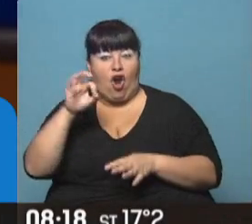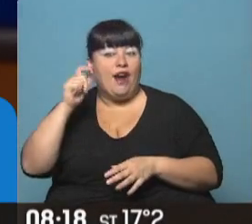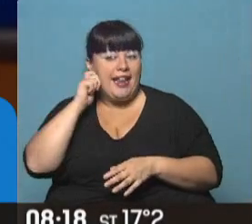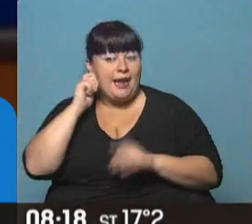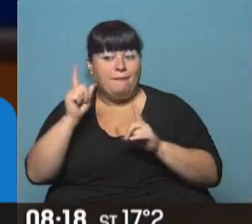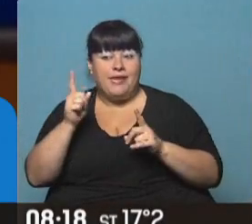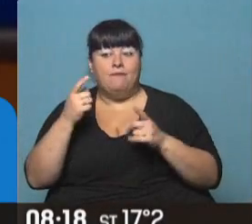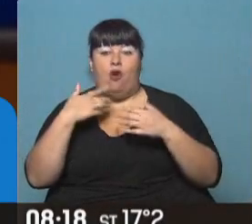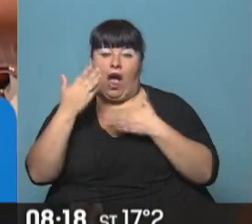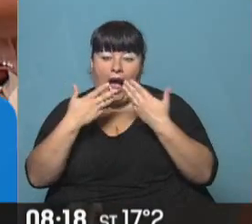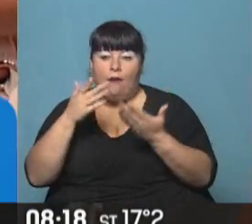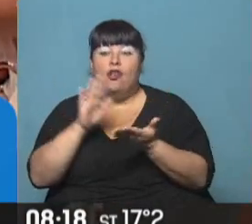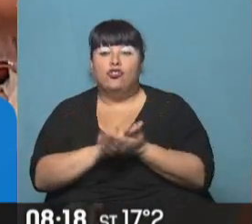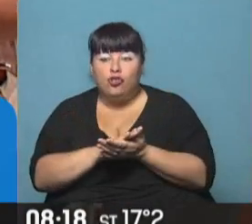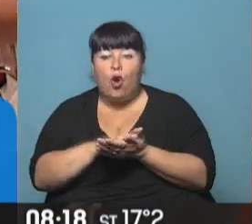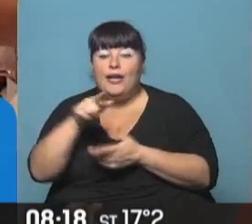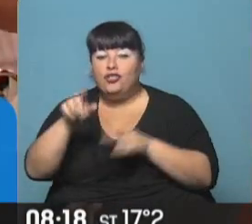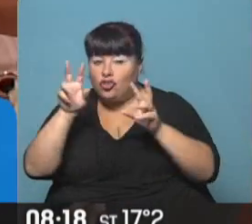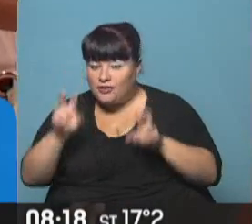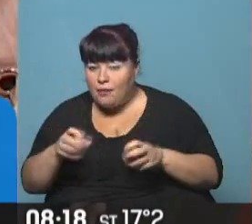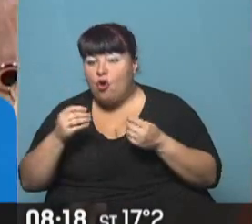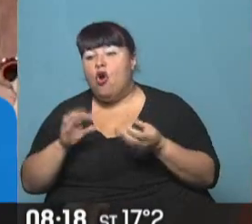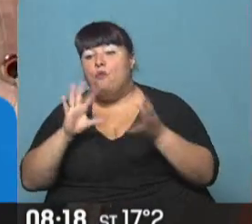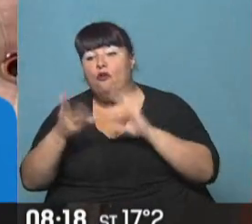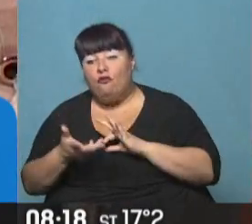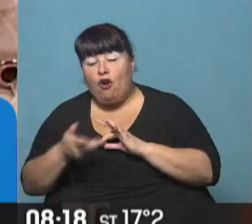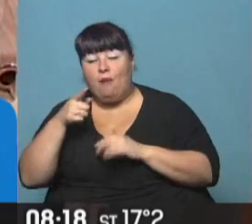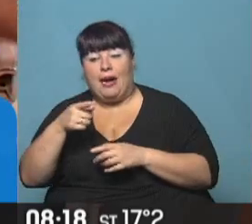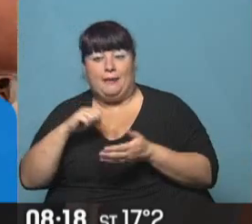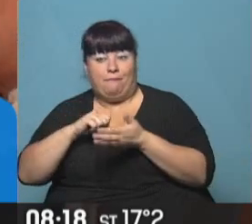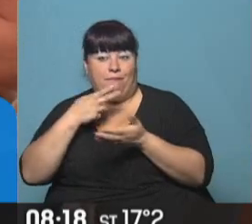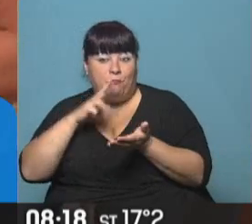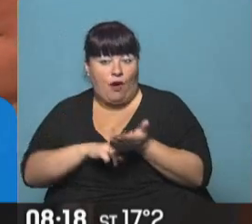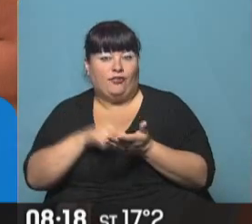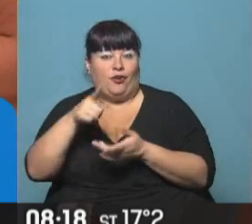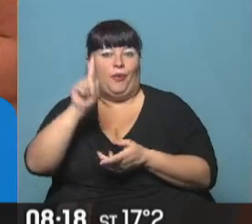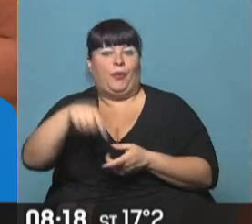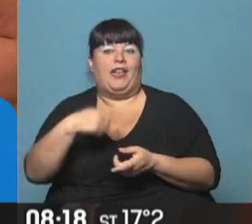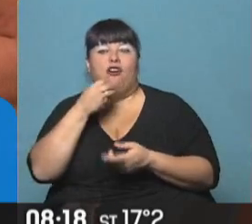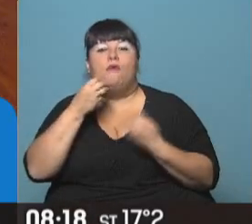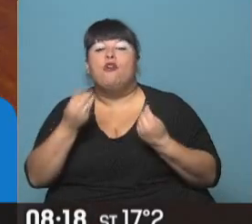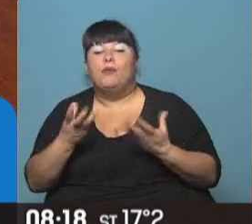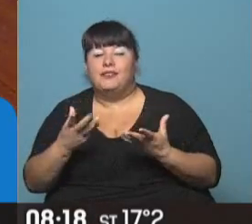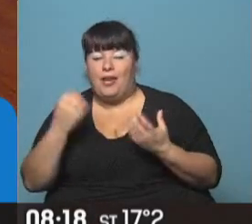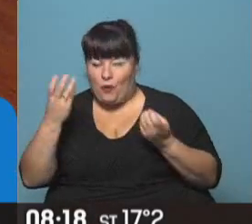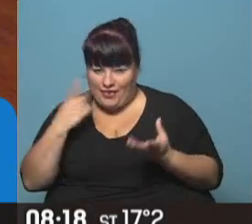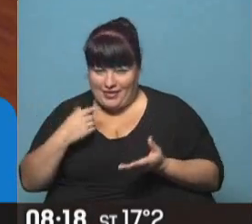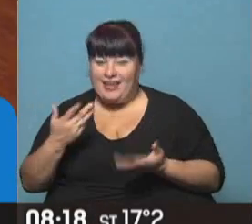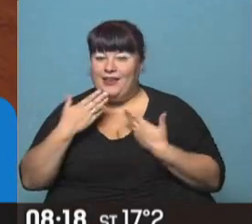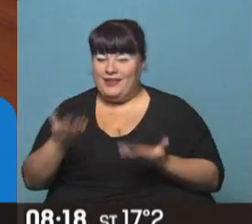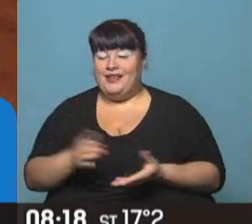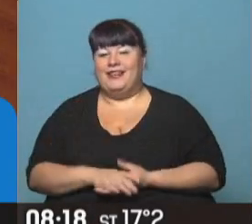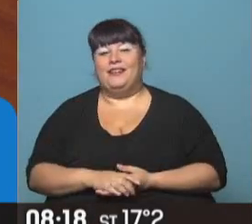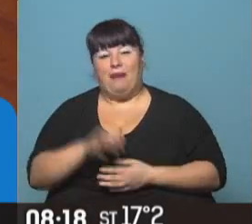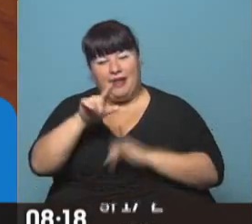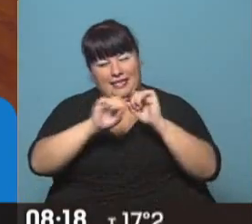que justamente salen a hablar de estas cuestiones, de qué manera esta presión recae en estos alimentos. ¿Cómo va? Hola, buen día. gracias. Estas bebidas, para